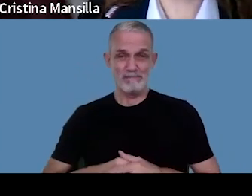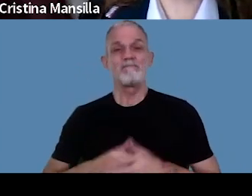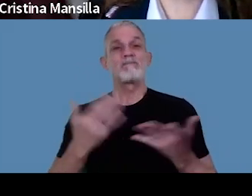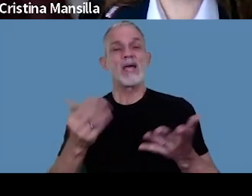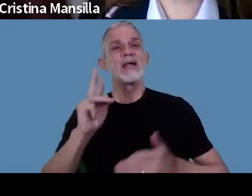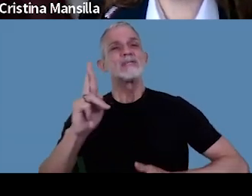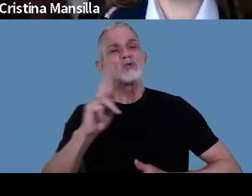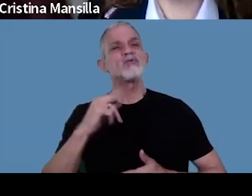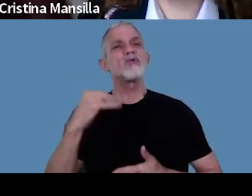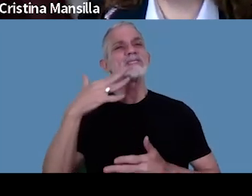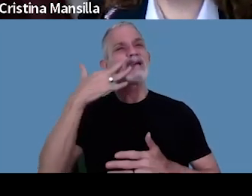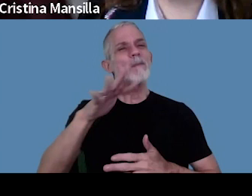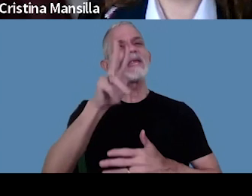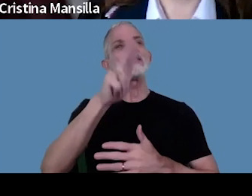resolución